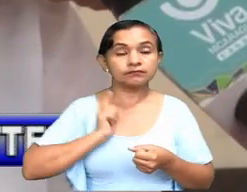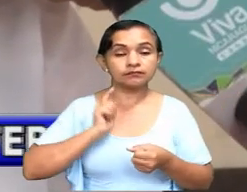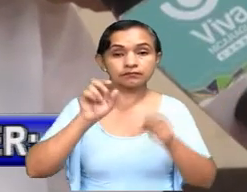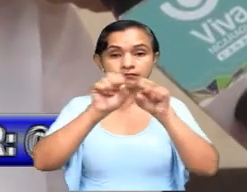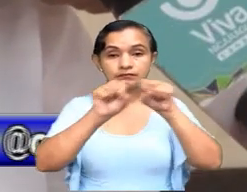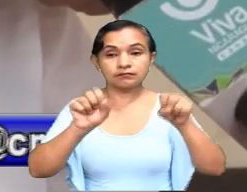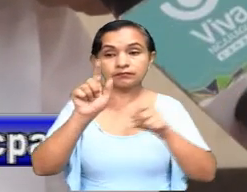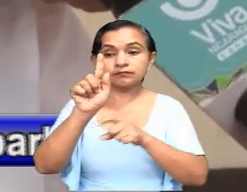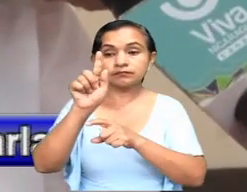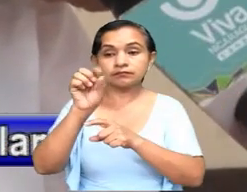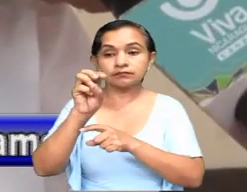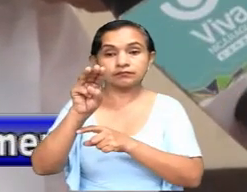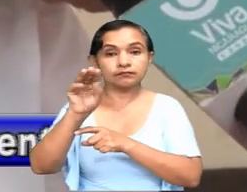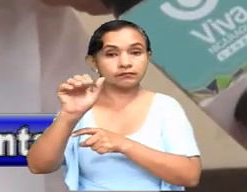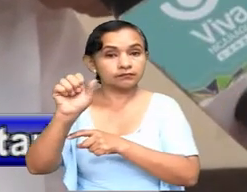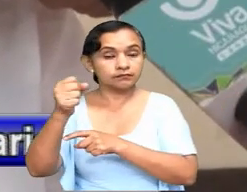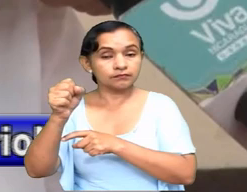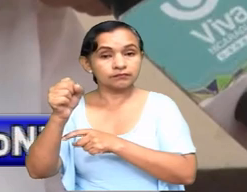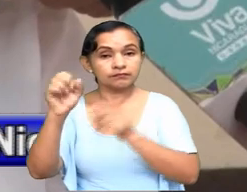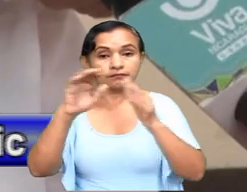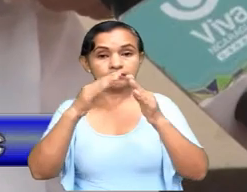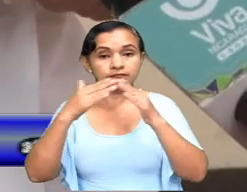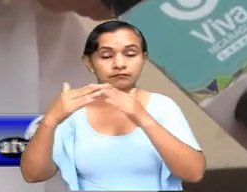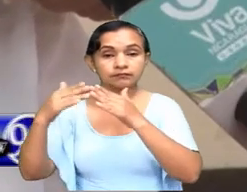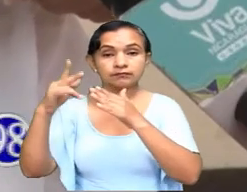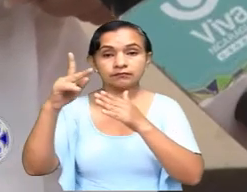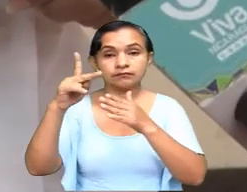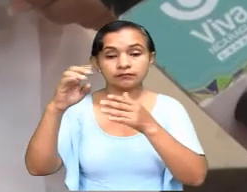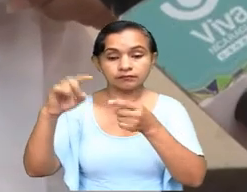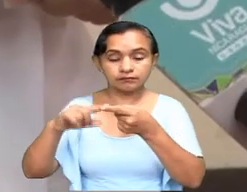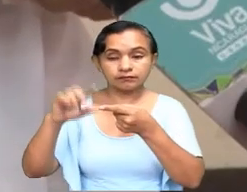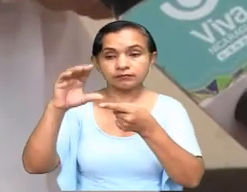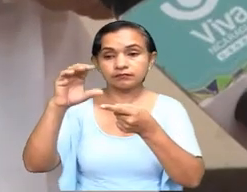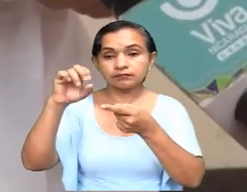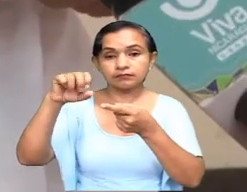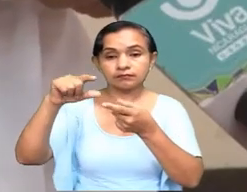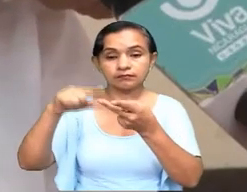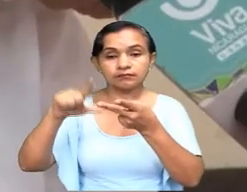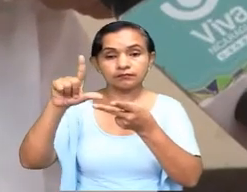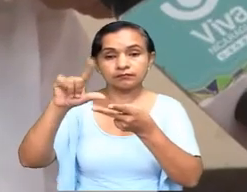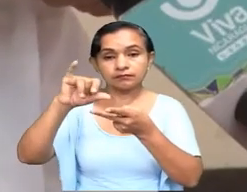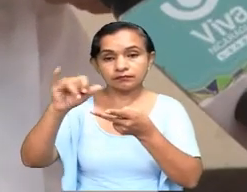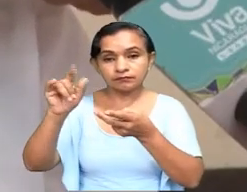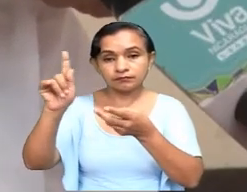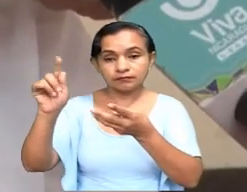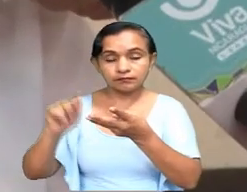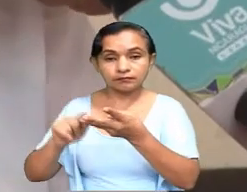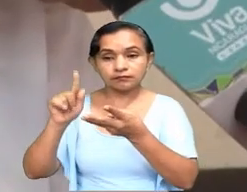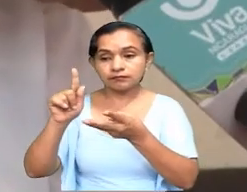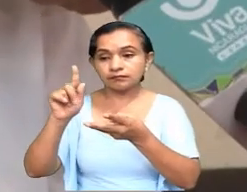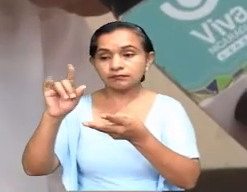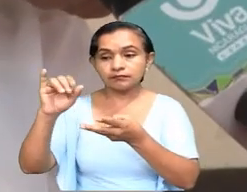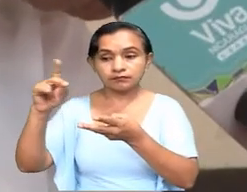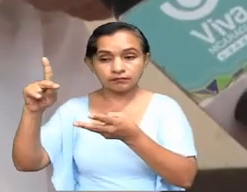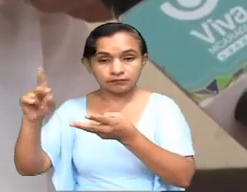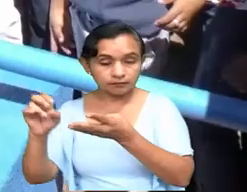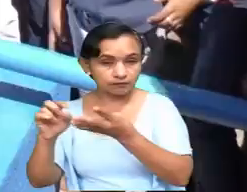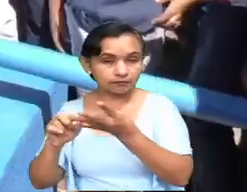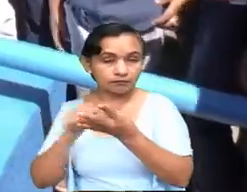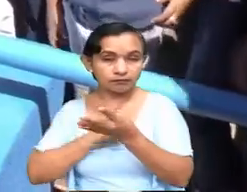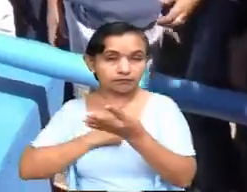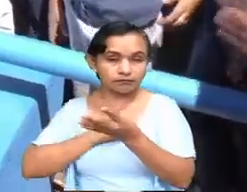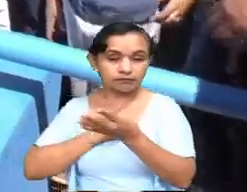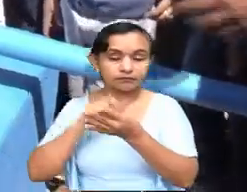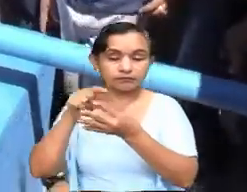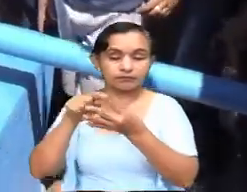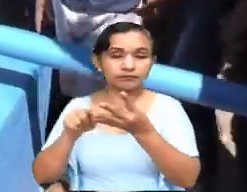Tomás se van a intervenir los barrios Pancasán, La Conquista, Las Lajitas y el sector del Quipor, a través